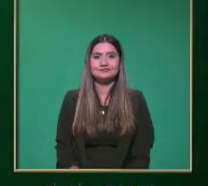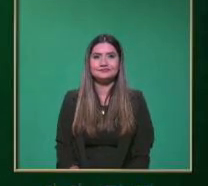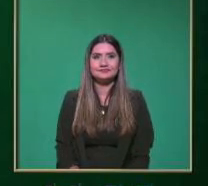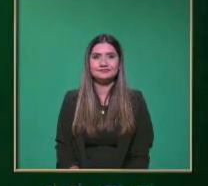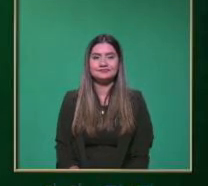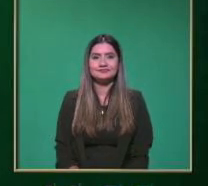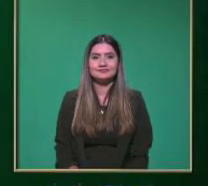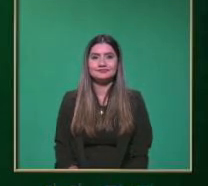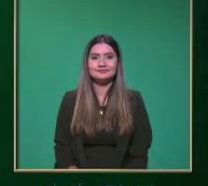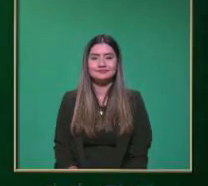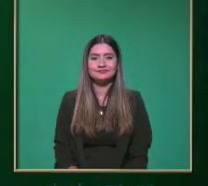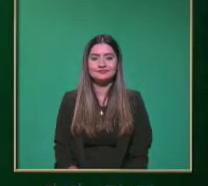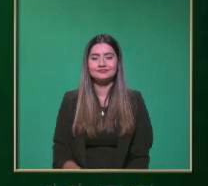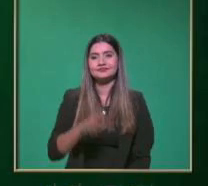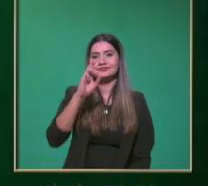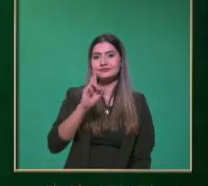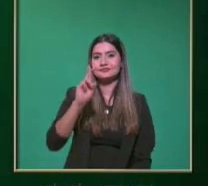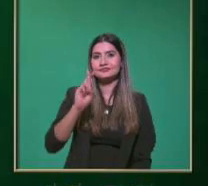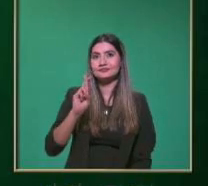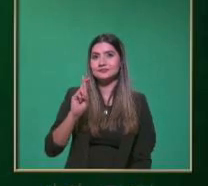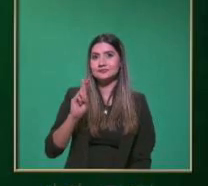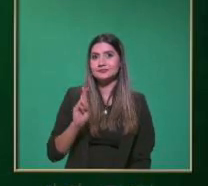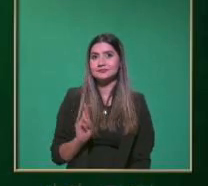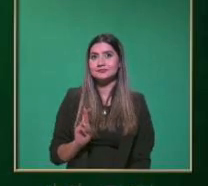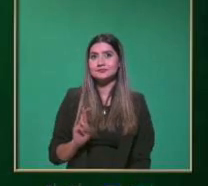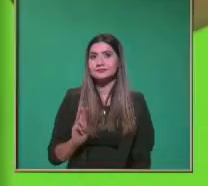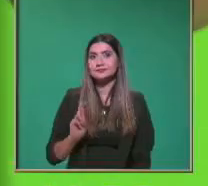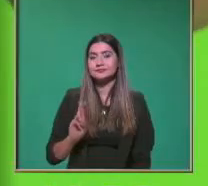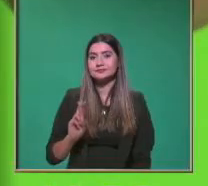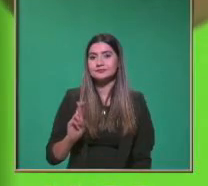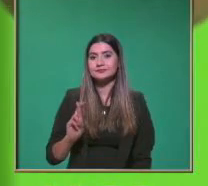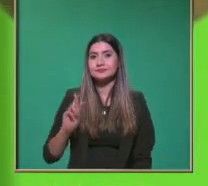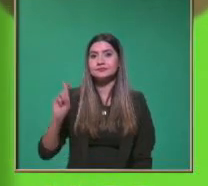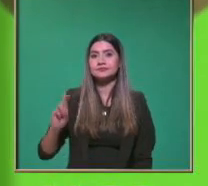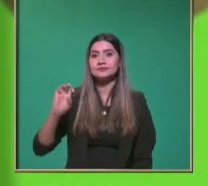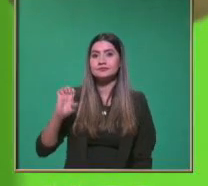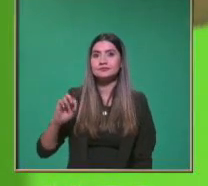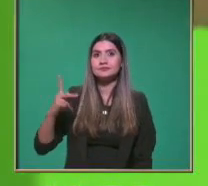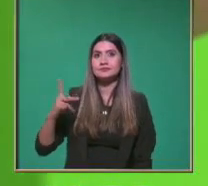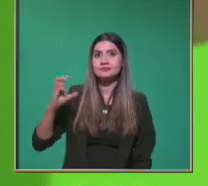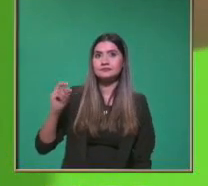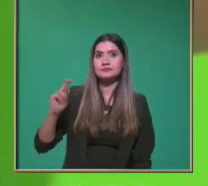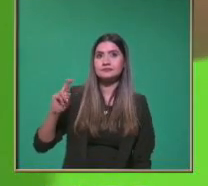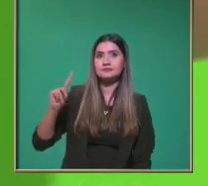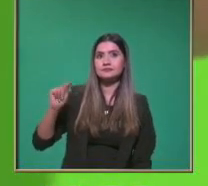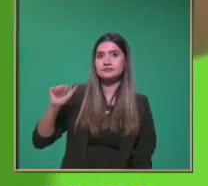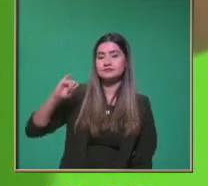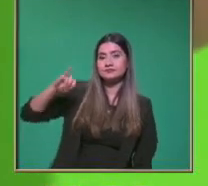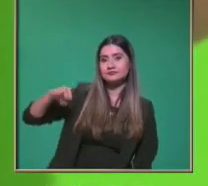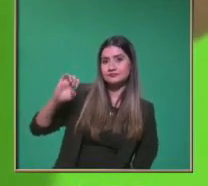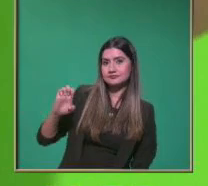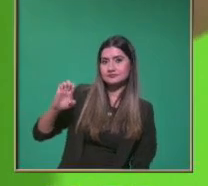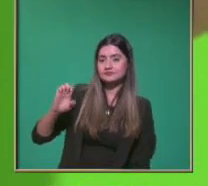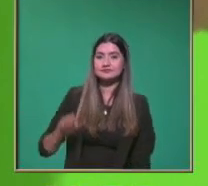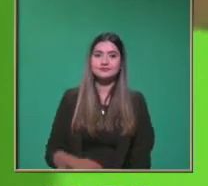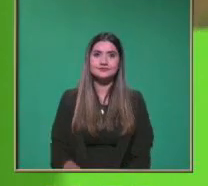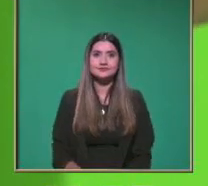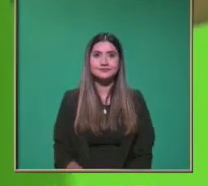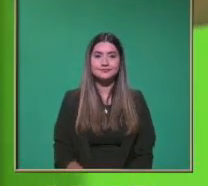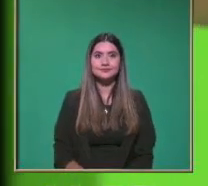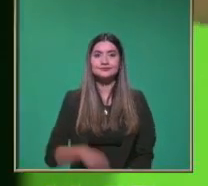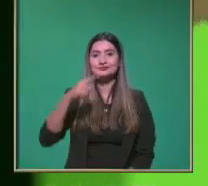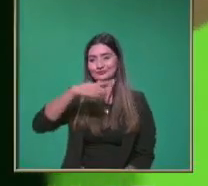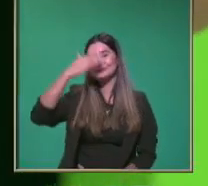un reportaje. Aquí está el reportaje. Seguramente nuestros niños también adivinaron, porque ya se saben